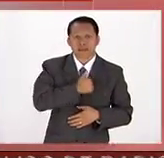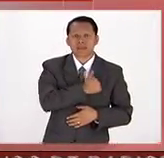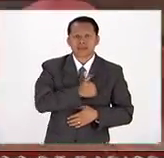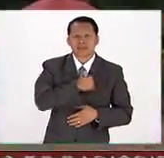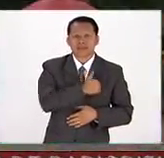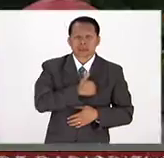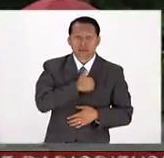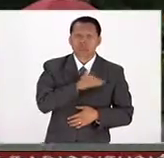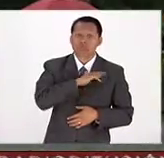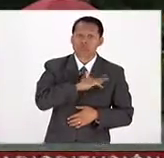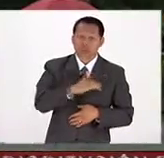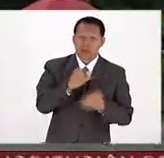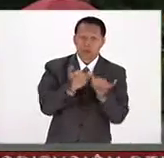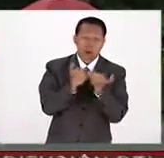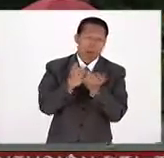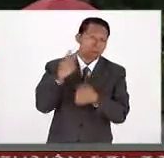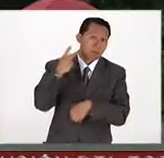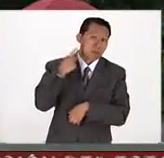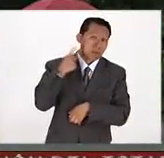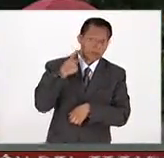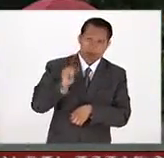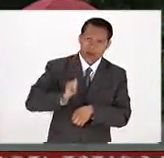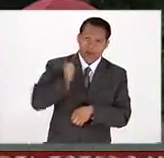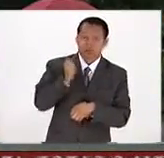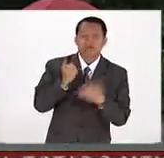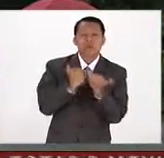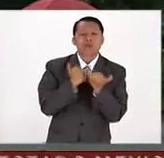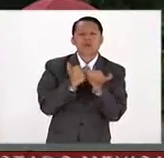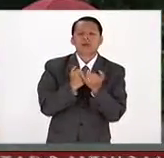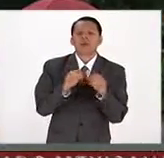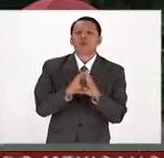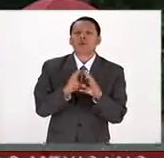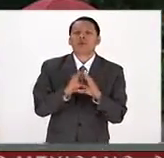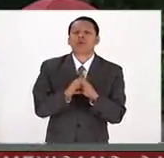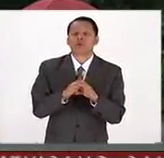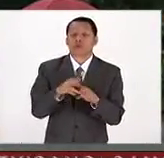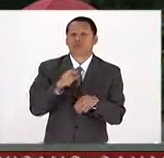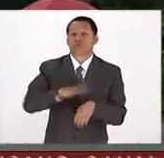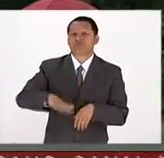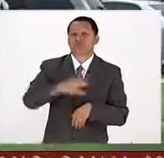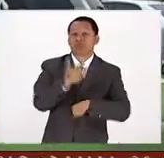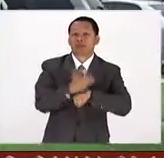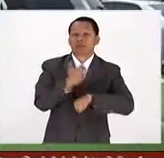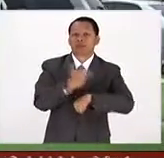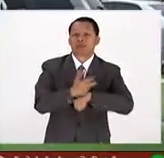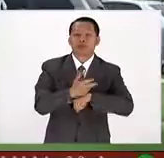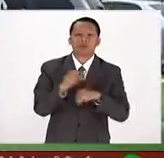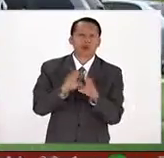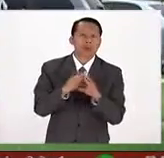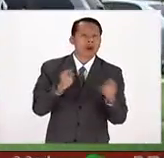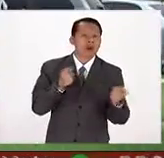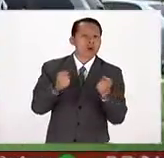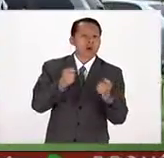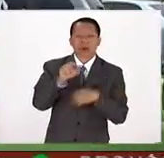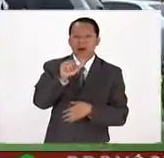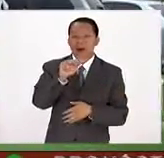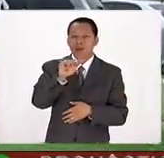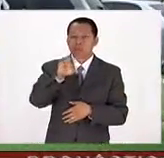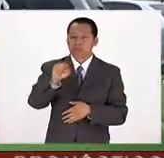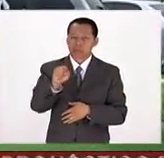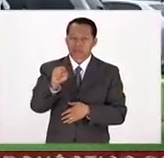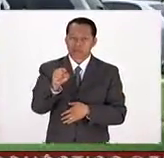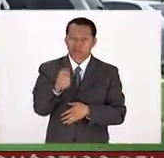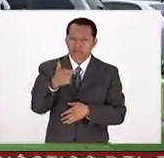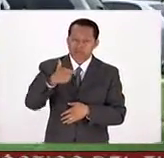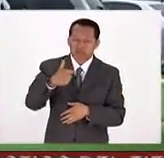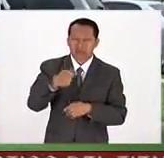puede capitalizar políticamente y que de alguna manera en los Estados Unidos el tema del control de las armas ha sido